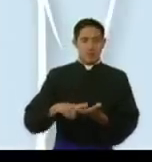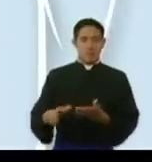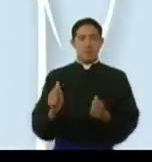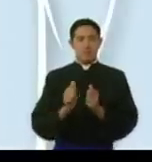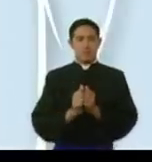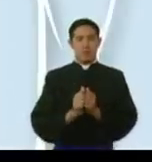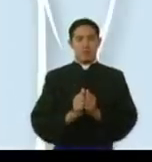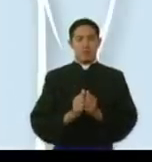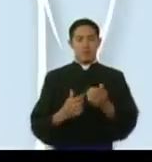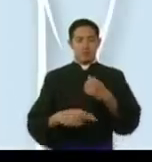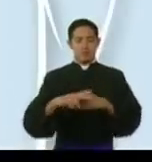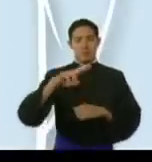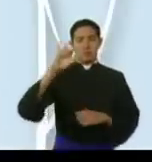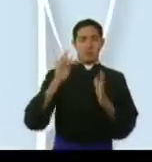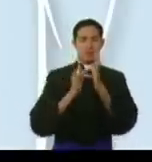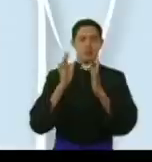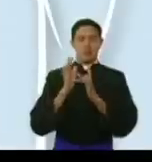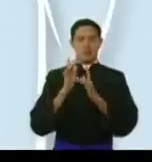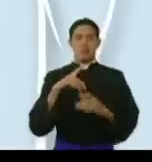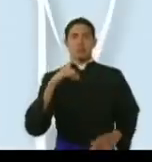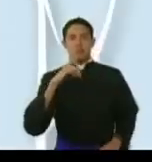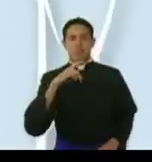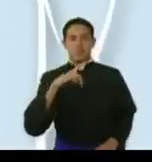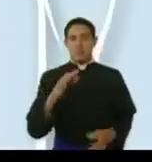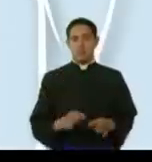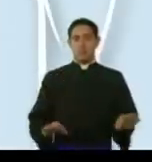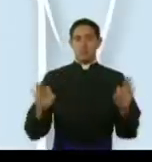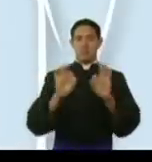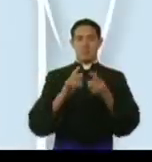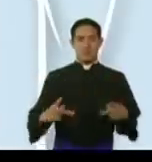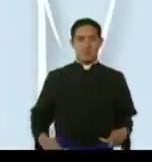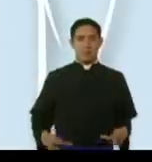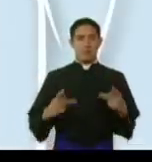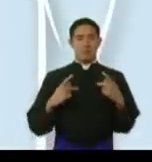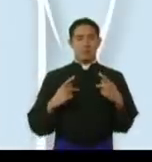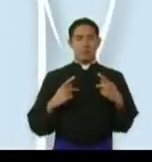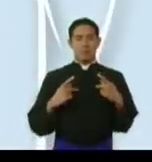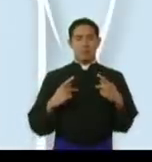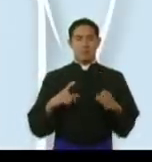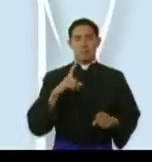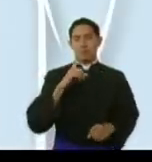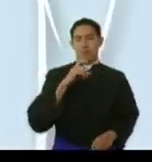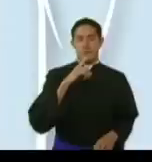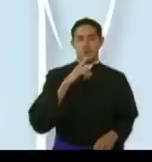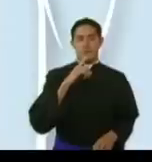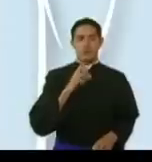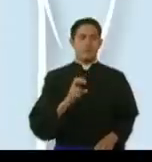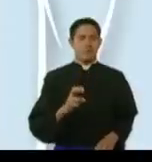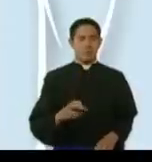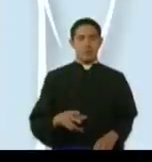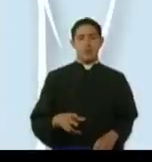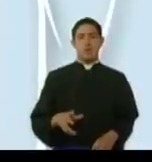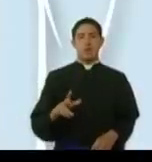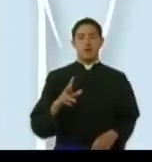resurrección de Jesús. El agua es un elemento importante en la vida, un elemento que pues nos habla